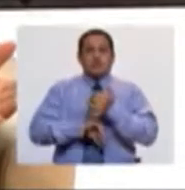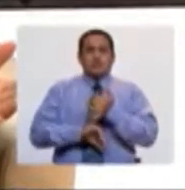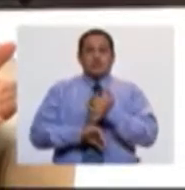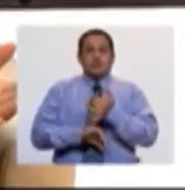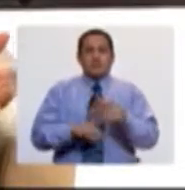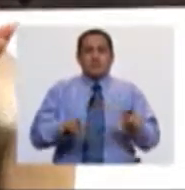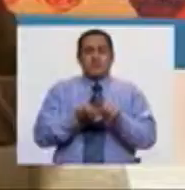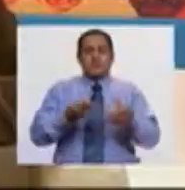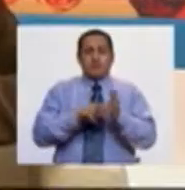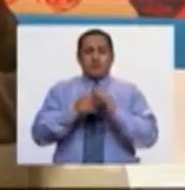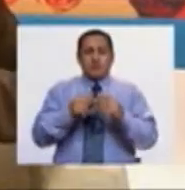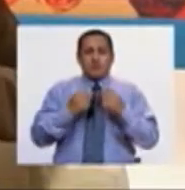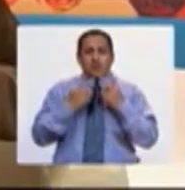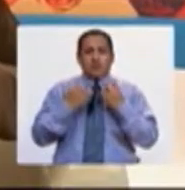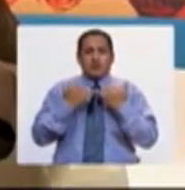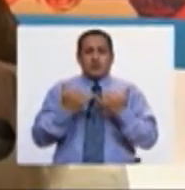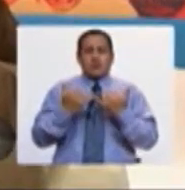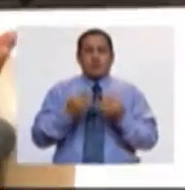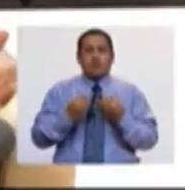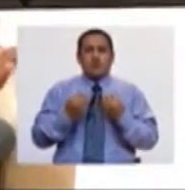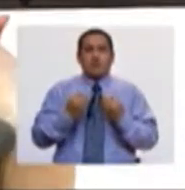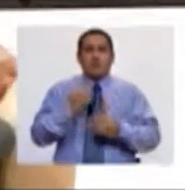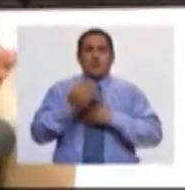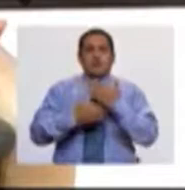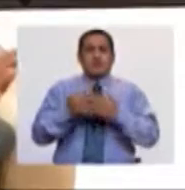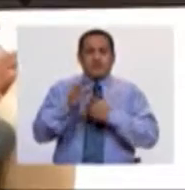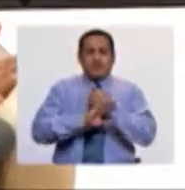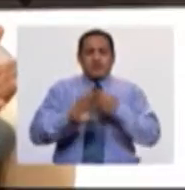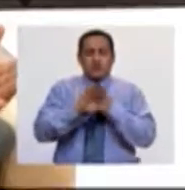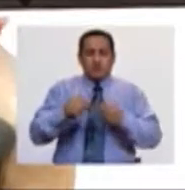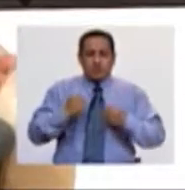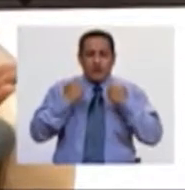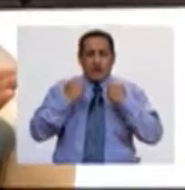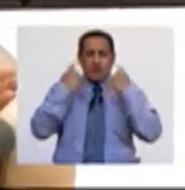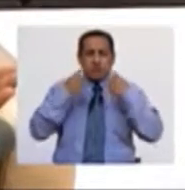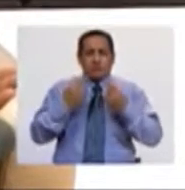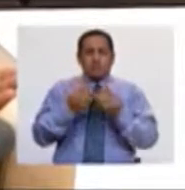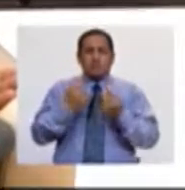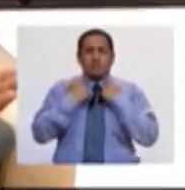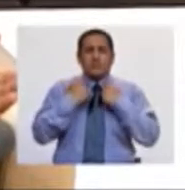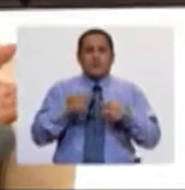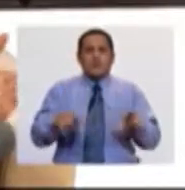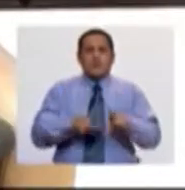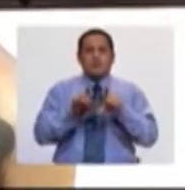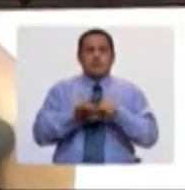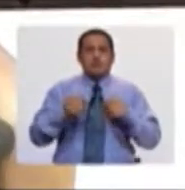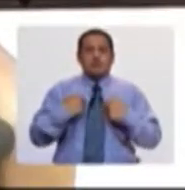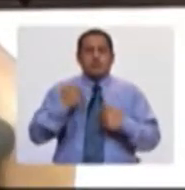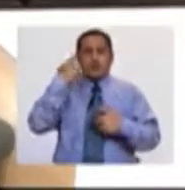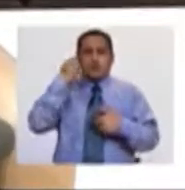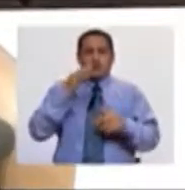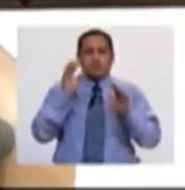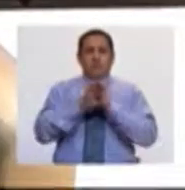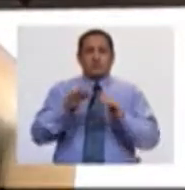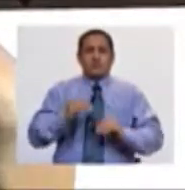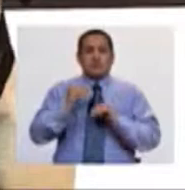soles. Bueno, eso es lo que hemos hecho. Fíjate cómo hemos defendido un sistema en esas condiciones tan precarias. Por eso es tiempo ya